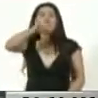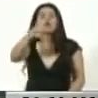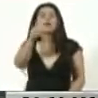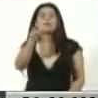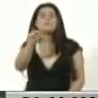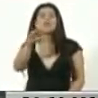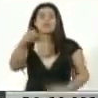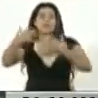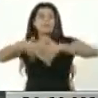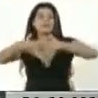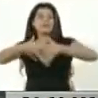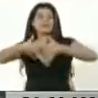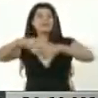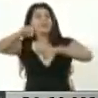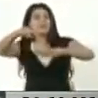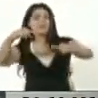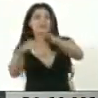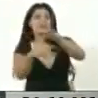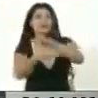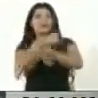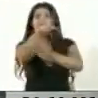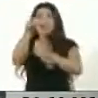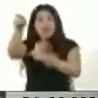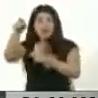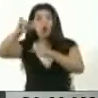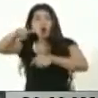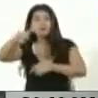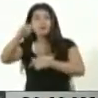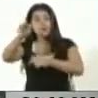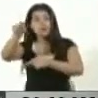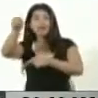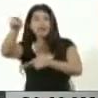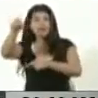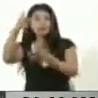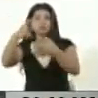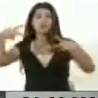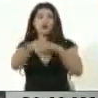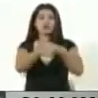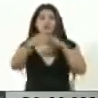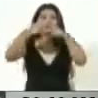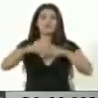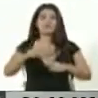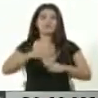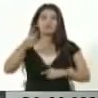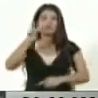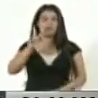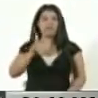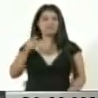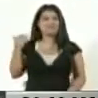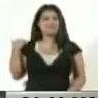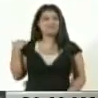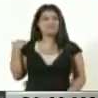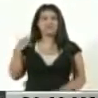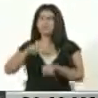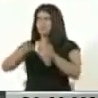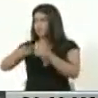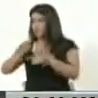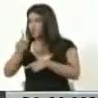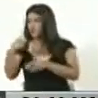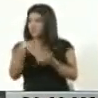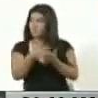financieramente al país para que no pueda acceder a crédito. Está el Fondo Monetario Internacional, está la ExxonMobil, es decir, son